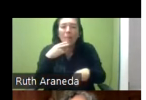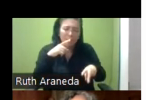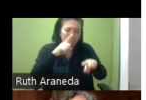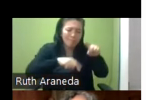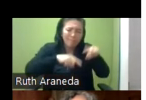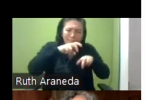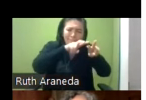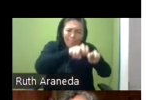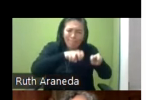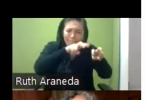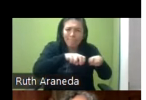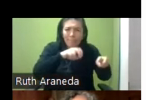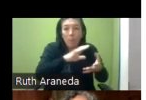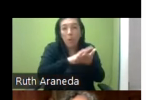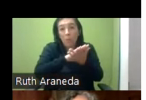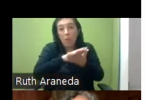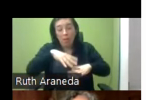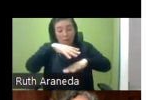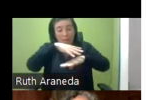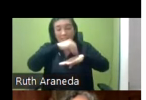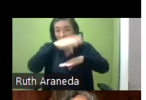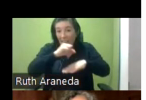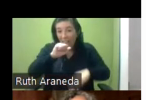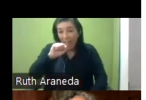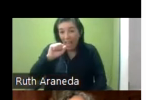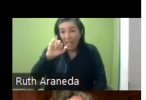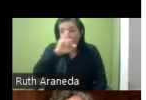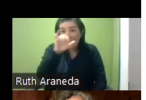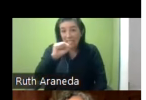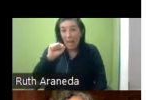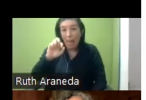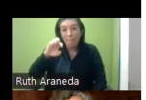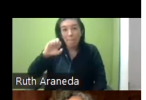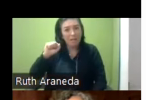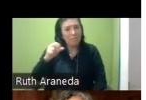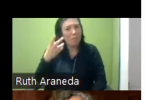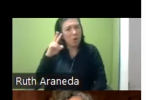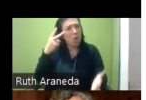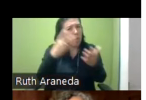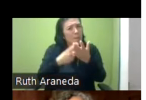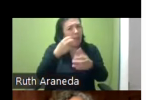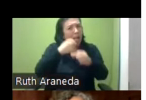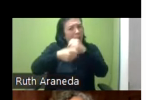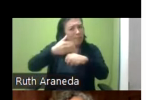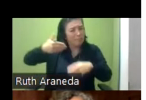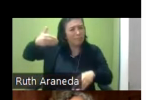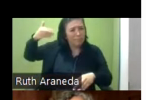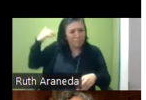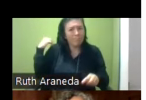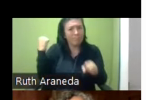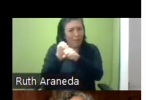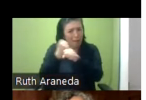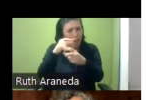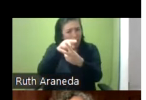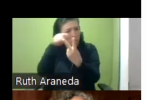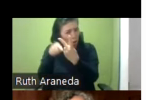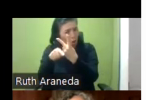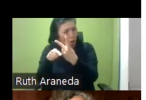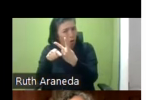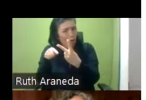Azapa, que hubo en Azapa durante por lo menos 2000 años. Eh, y también